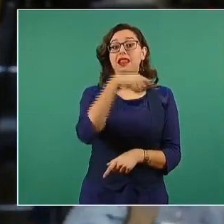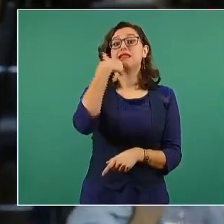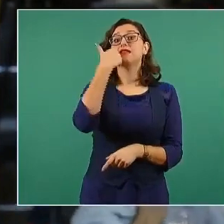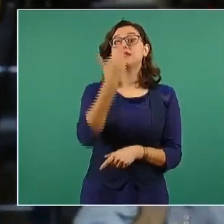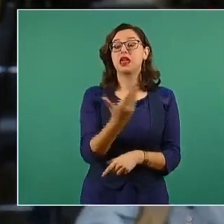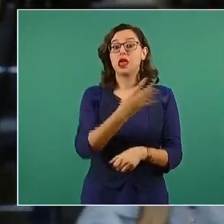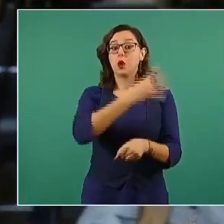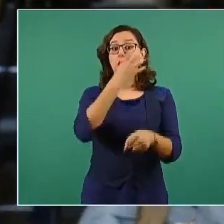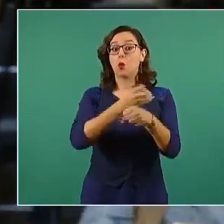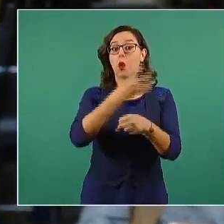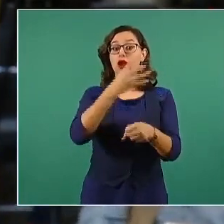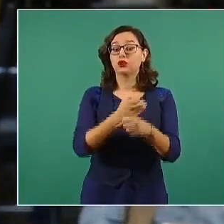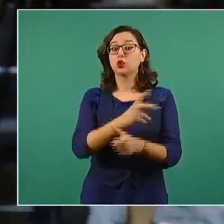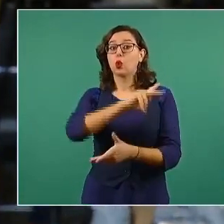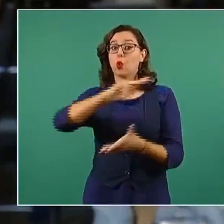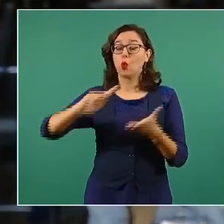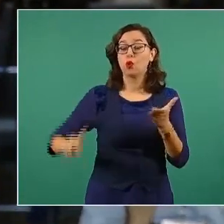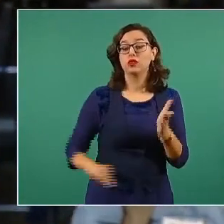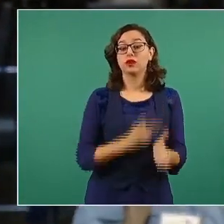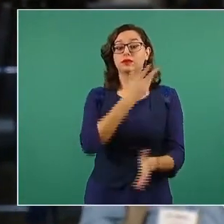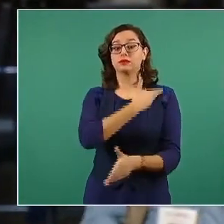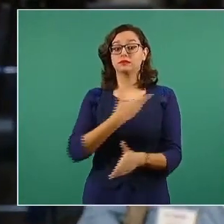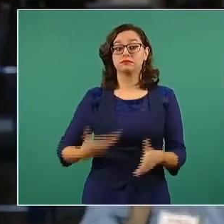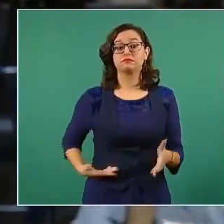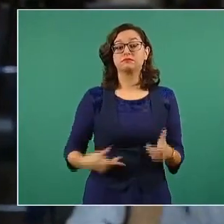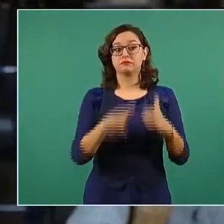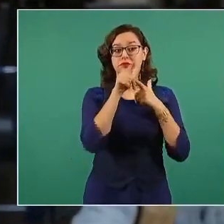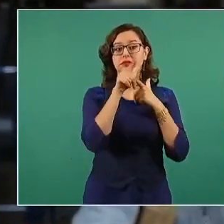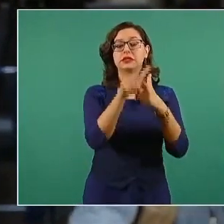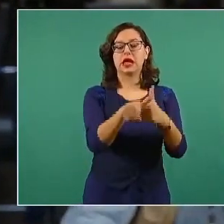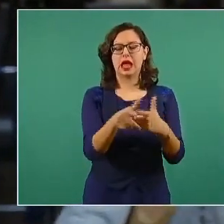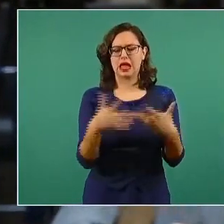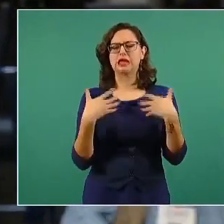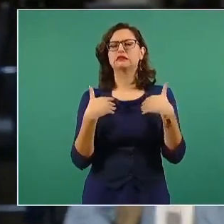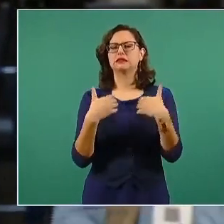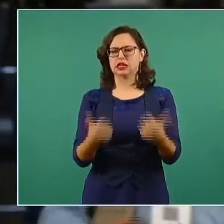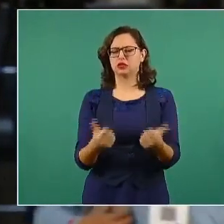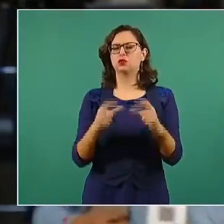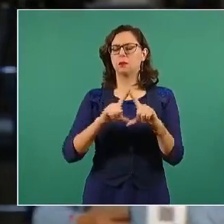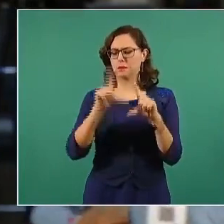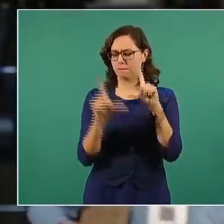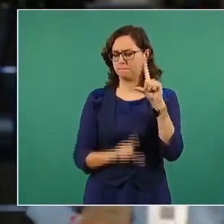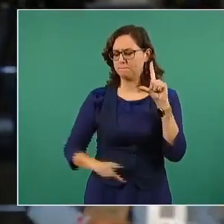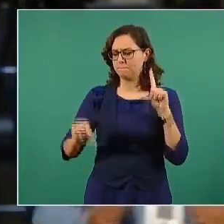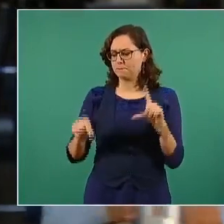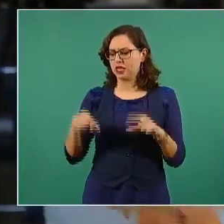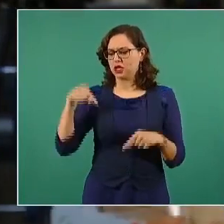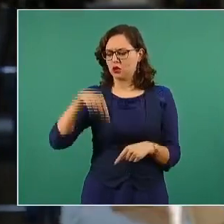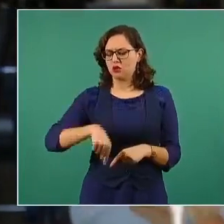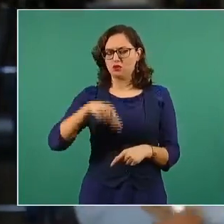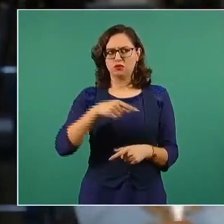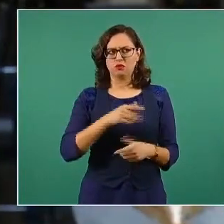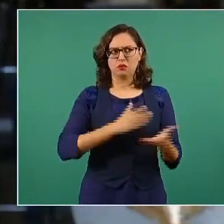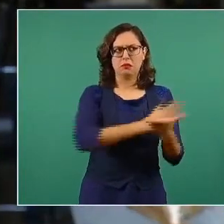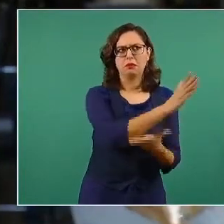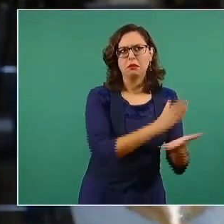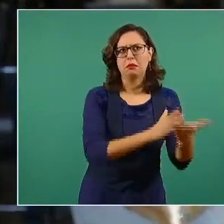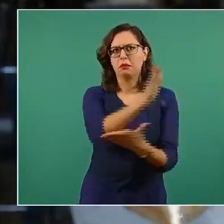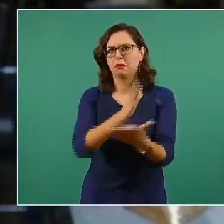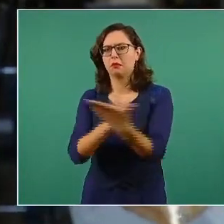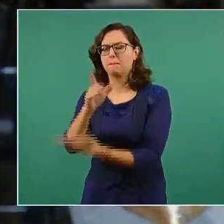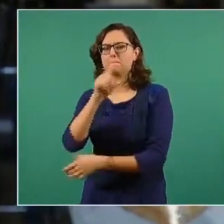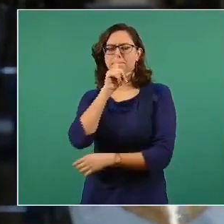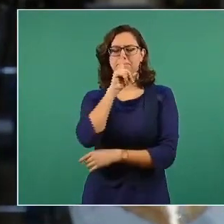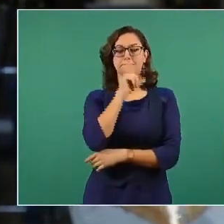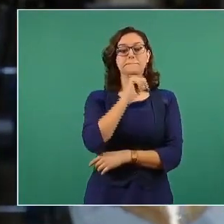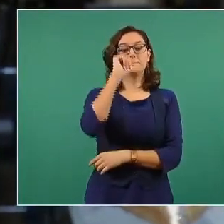de la diplomacia mexicana es la no intervención política en política exterior, ¿qué reflexión